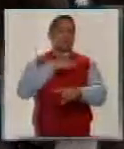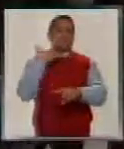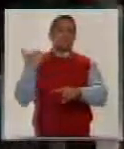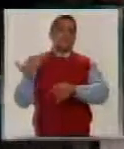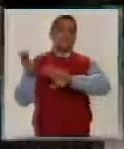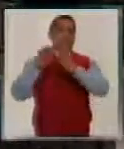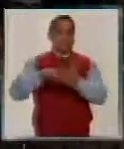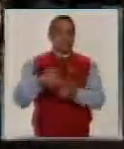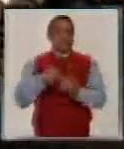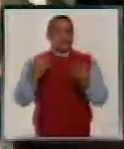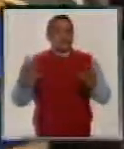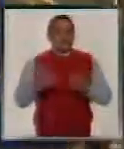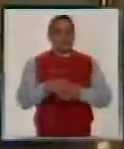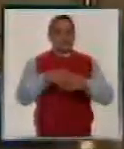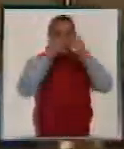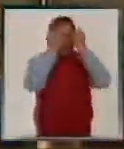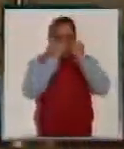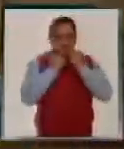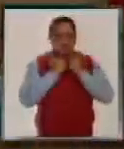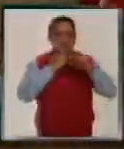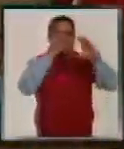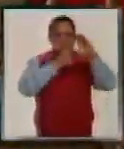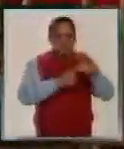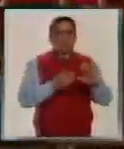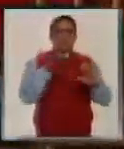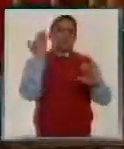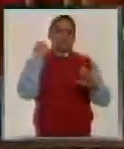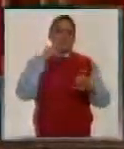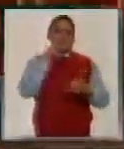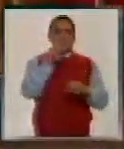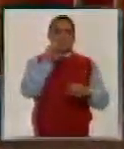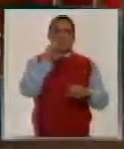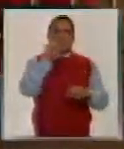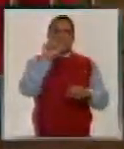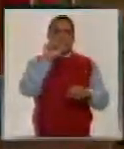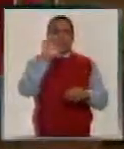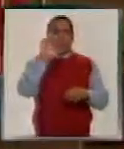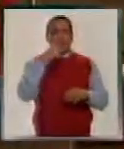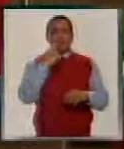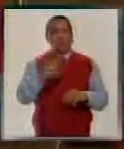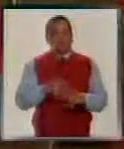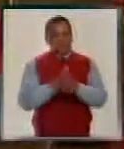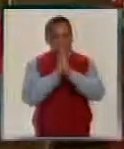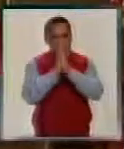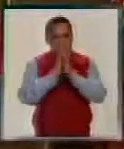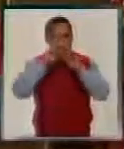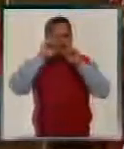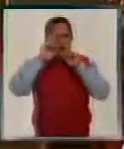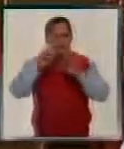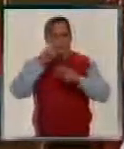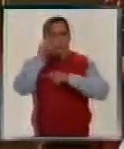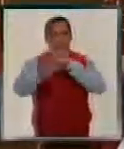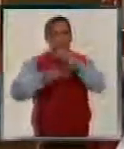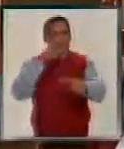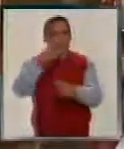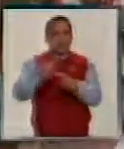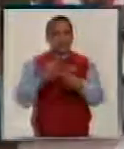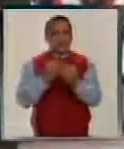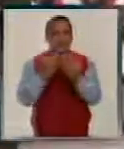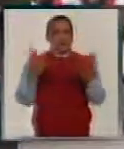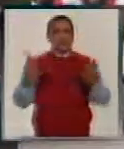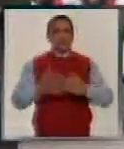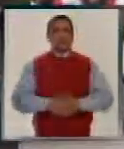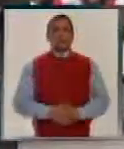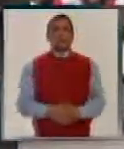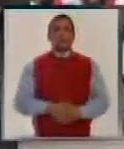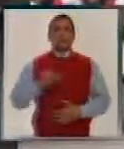vidas enfrentando a los narcoterroristas en la zona del BRAE y pidió respeto por la labor que realizan en defensa de la nación.